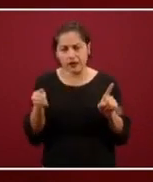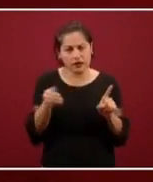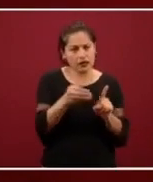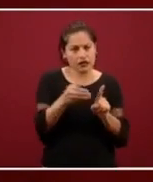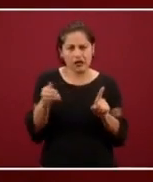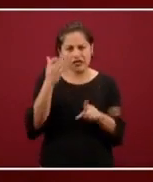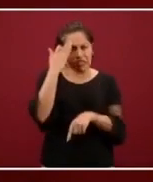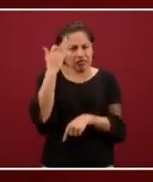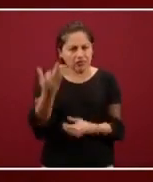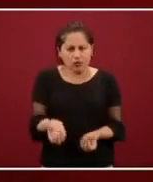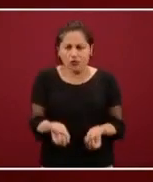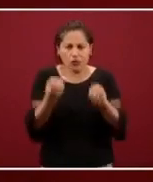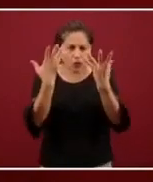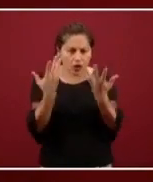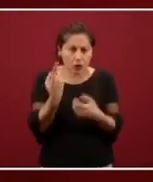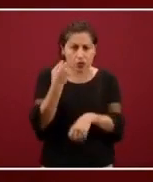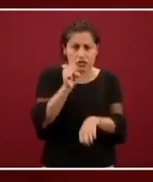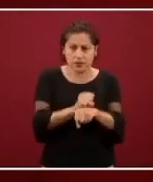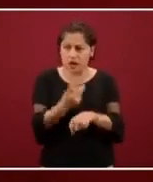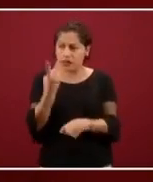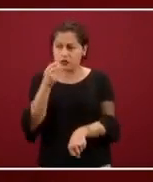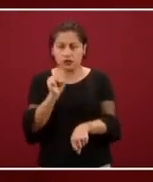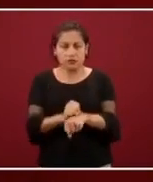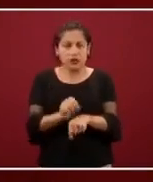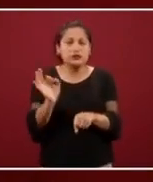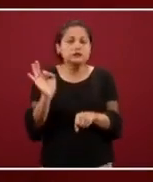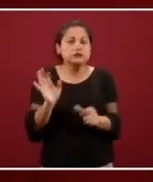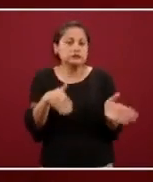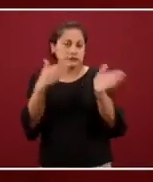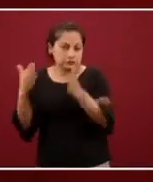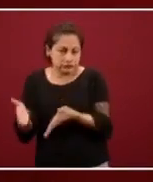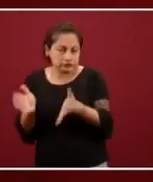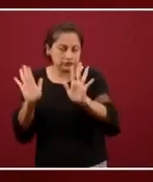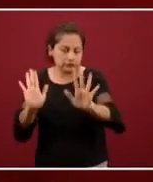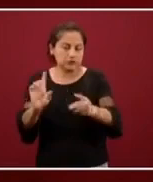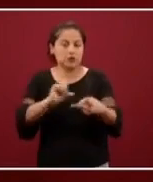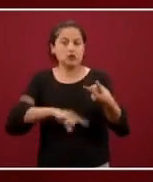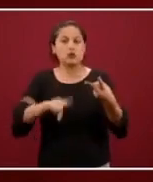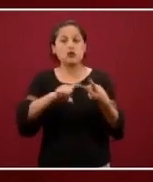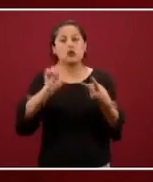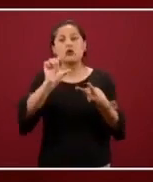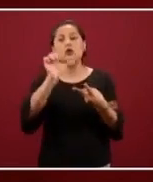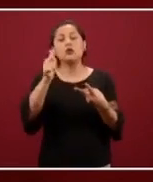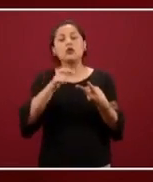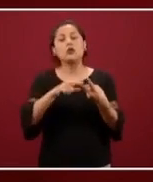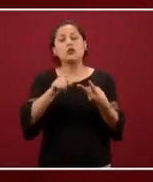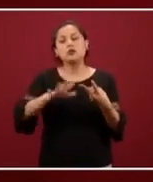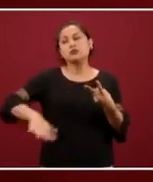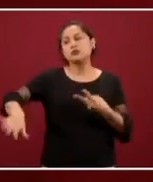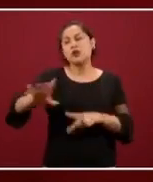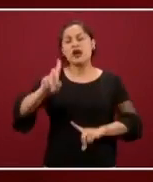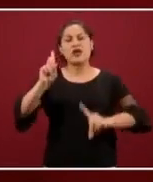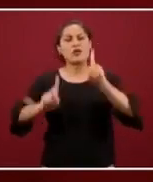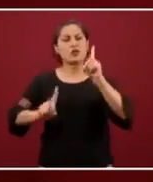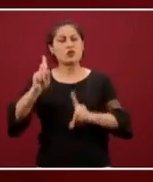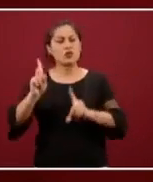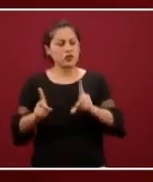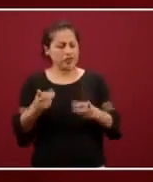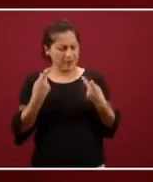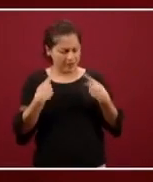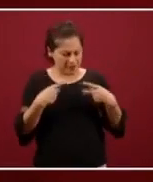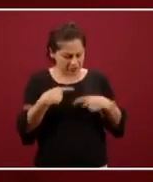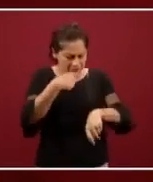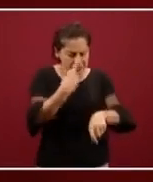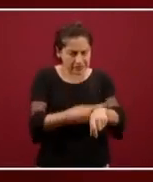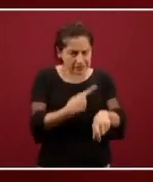semana, 2, un mes? Esa es mi primera pregunta. Y la segunda es, existe mucha confusión entre el manejo de porcentajes de infectados. Sabemos